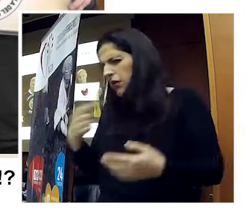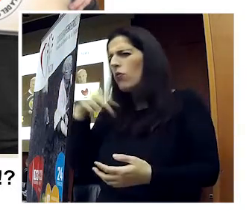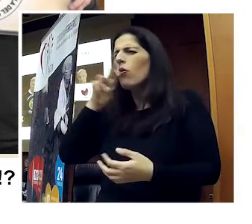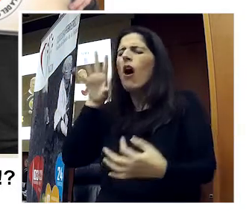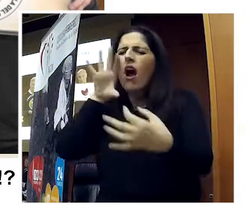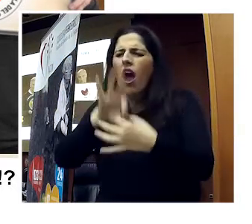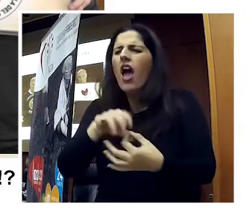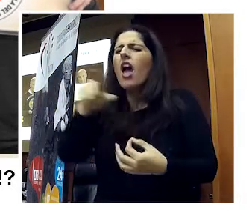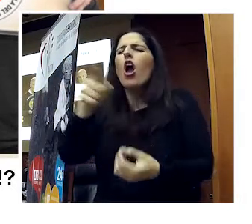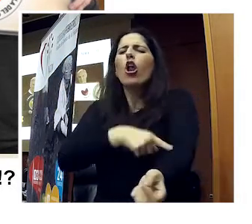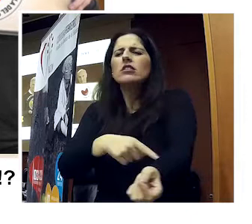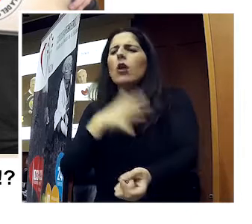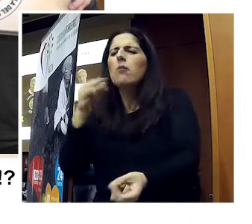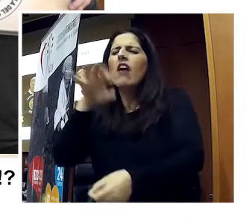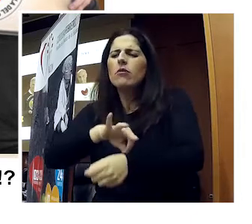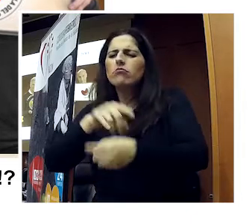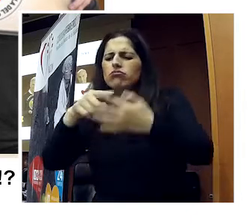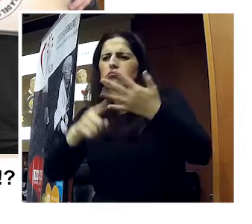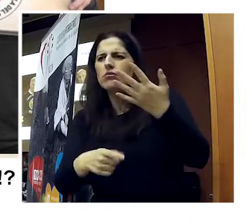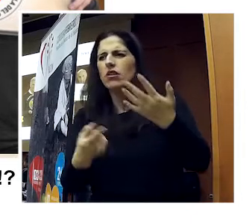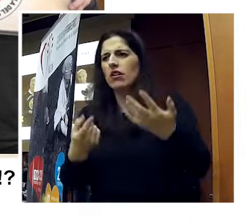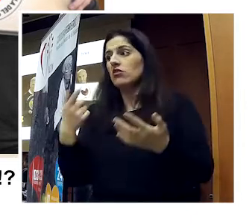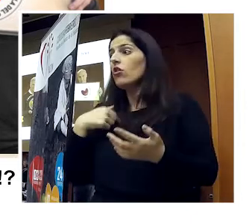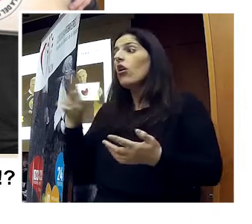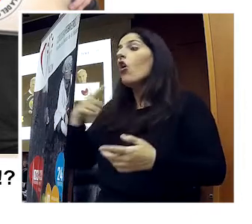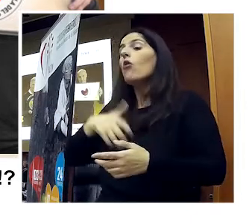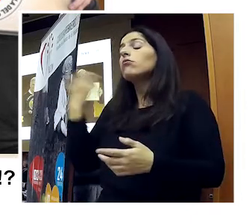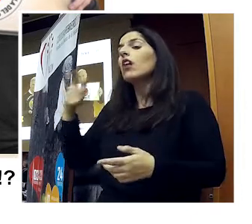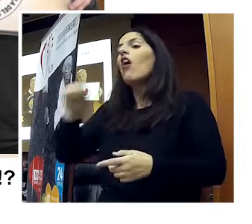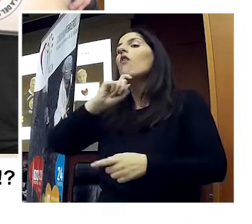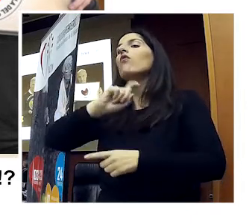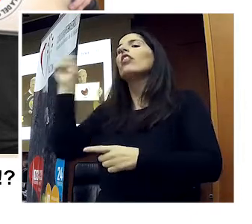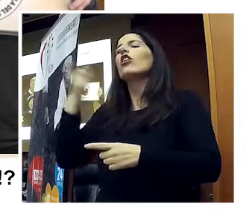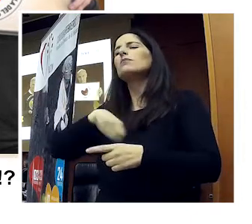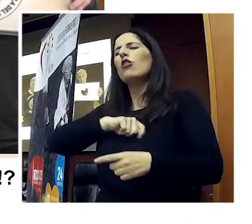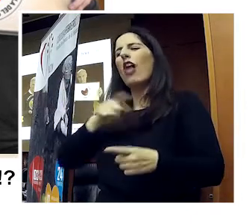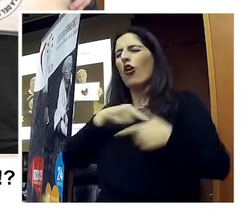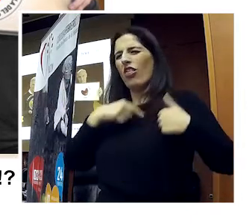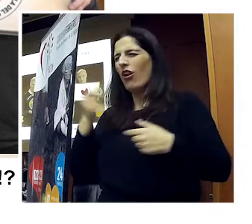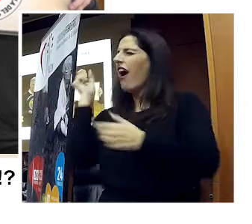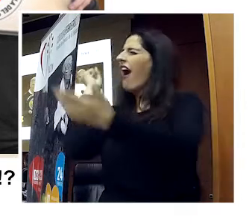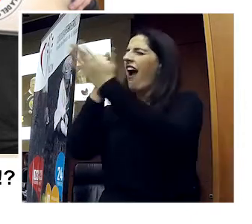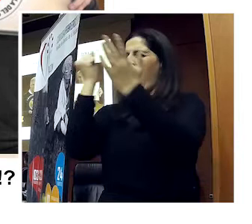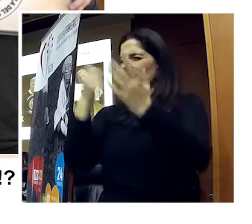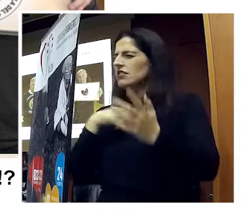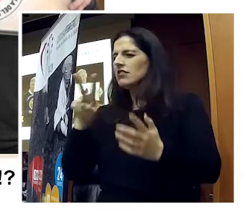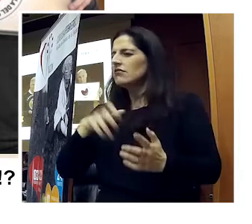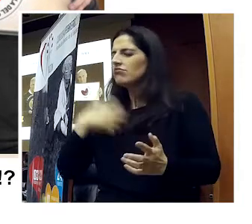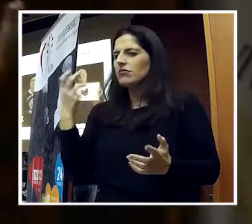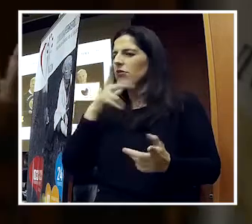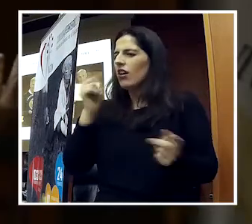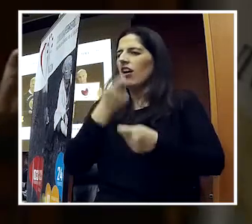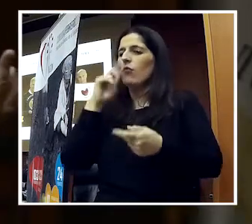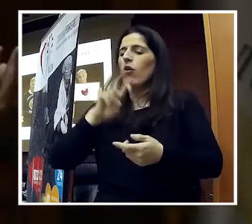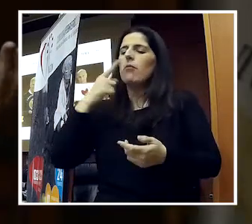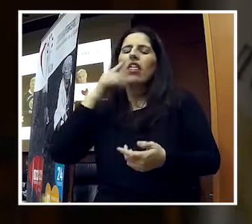que efectivamente vaya avalado por la Fundación Española del Corazón. Ni muchísimo menos el colesterol por encima de 200 hay que tratarlo. Lo que tratamos en función